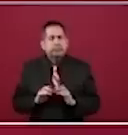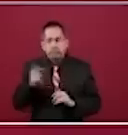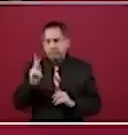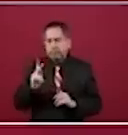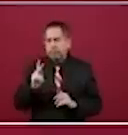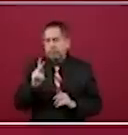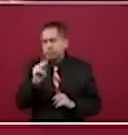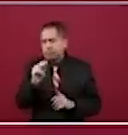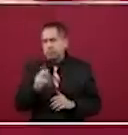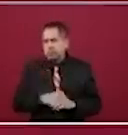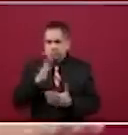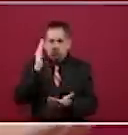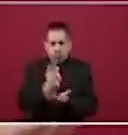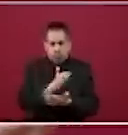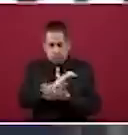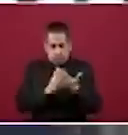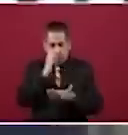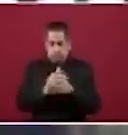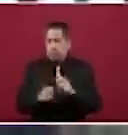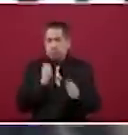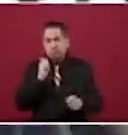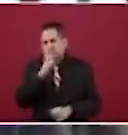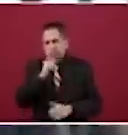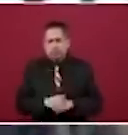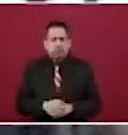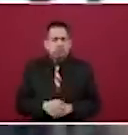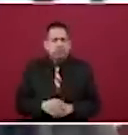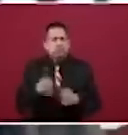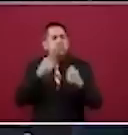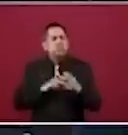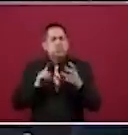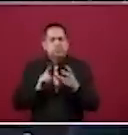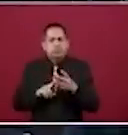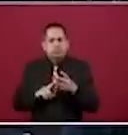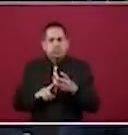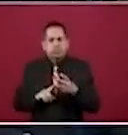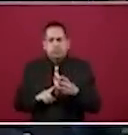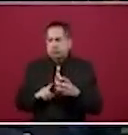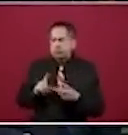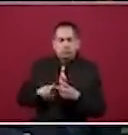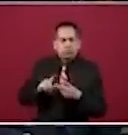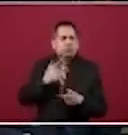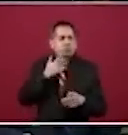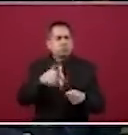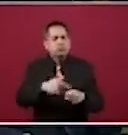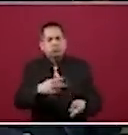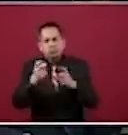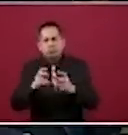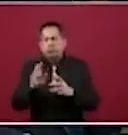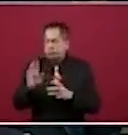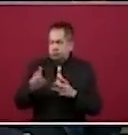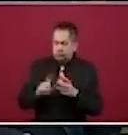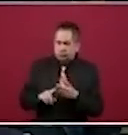no suspender contratos. Lo otro que mencionabas… El combate al robo de gas, específicamente, sí,